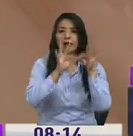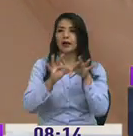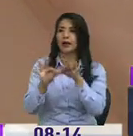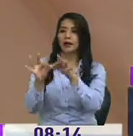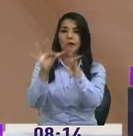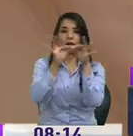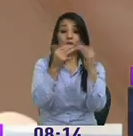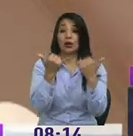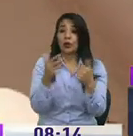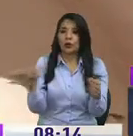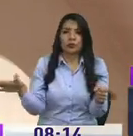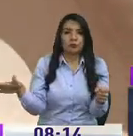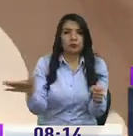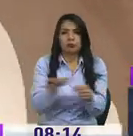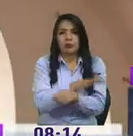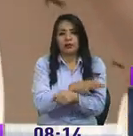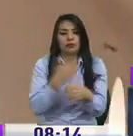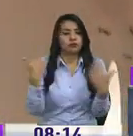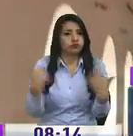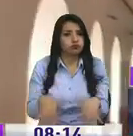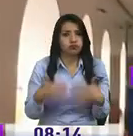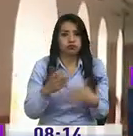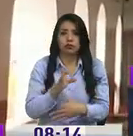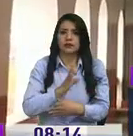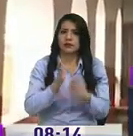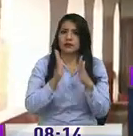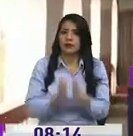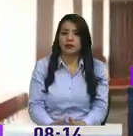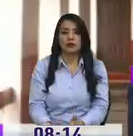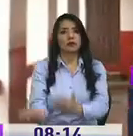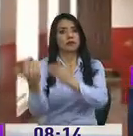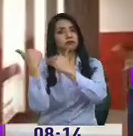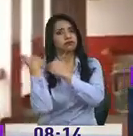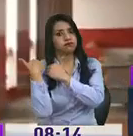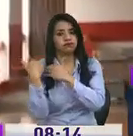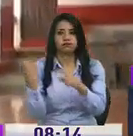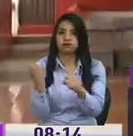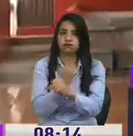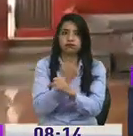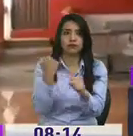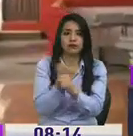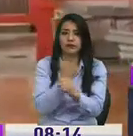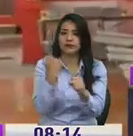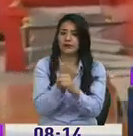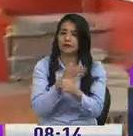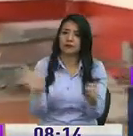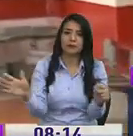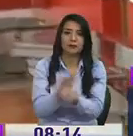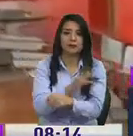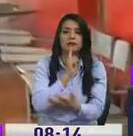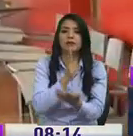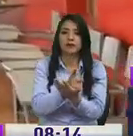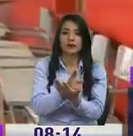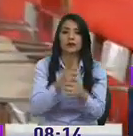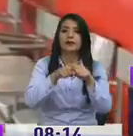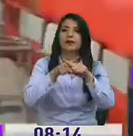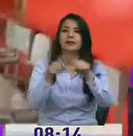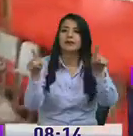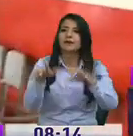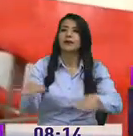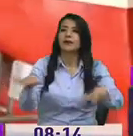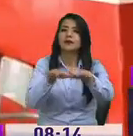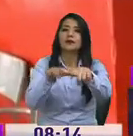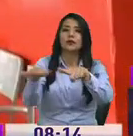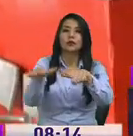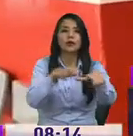estamos sobresaturados nuestros técnicos, hay que darles que trabajen al 100% porque son varias afectaciones,